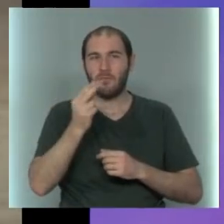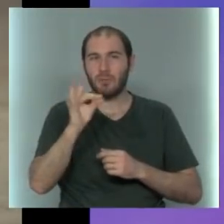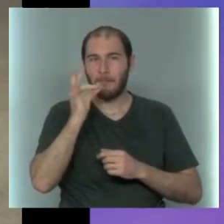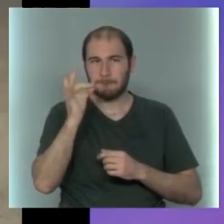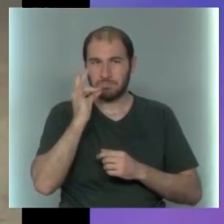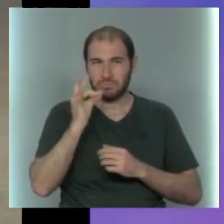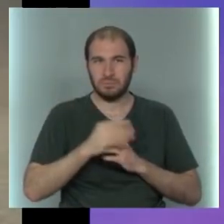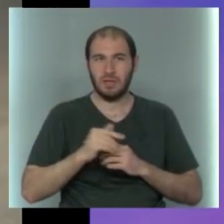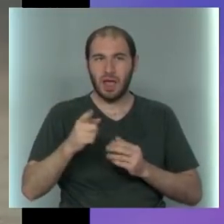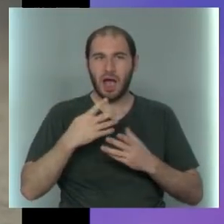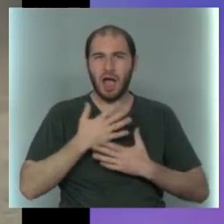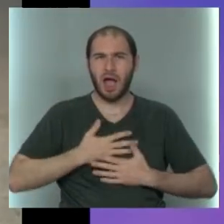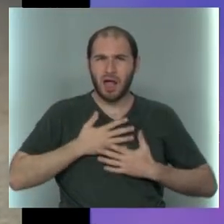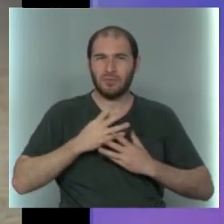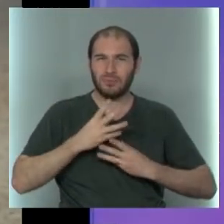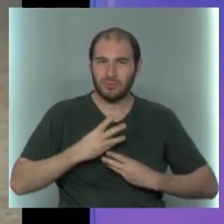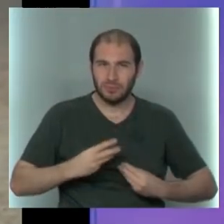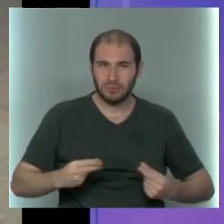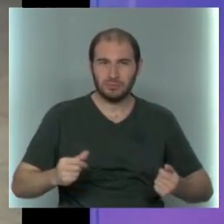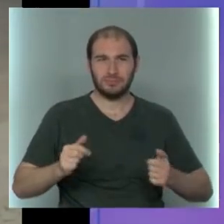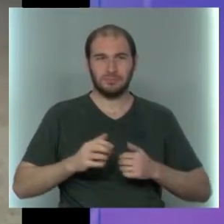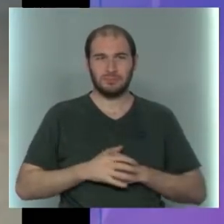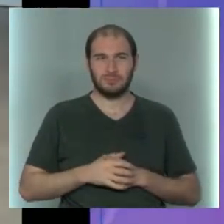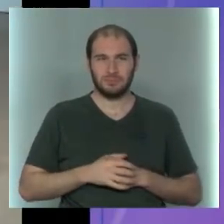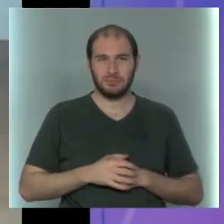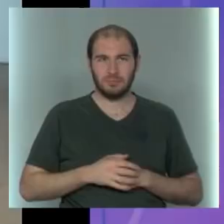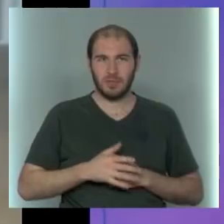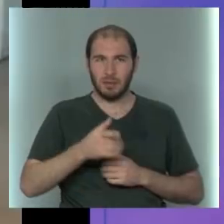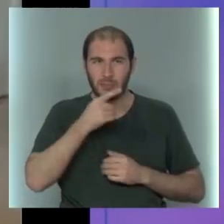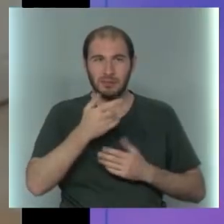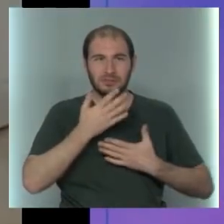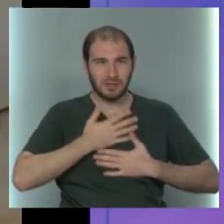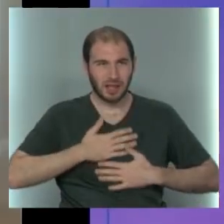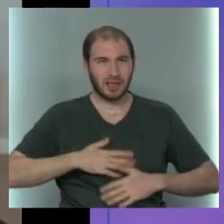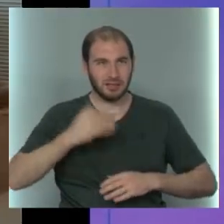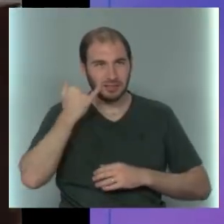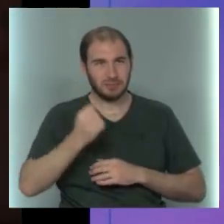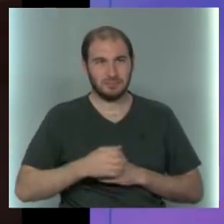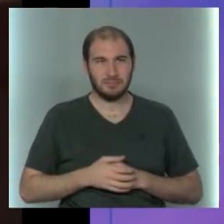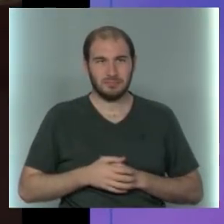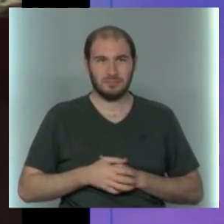marijuana experience relief of their symptoms. I think you're calmed down.